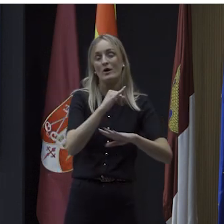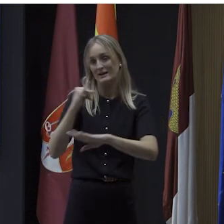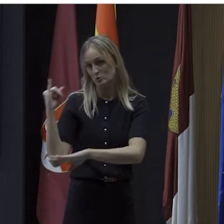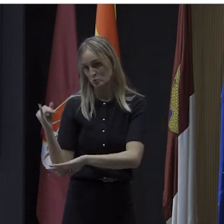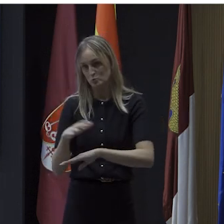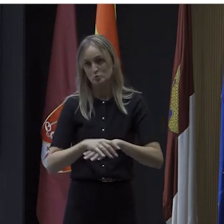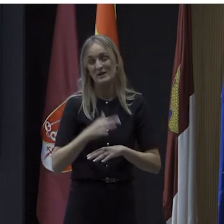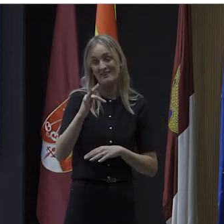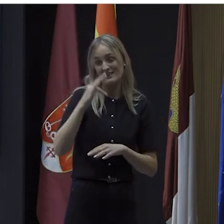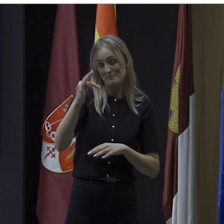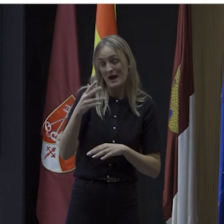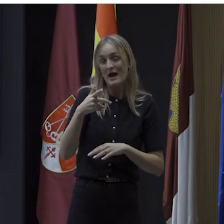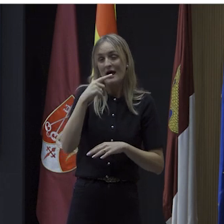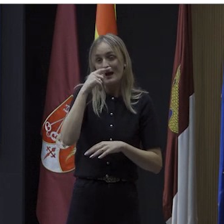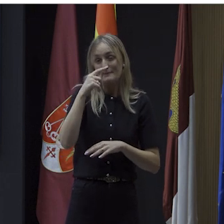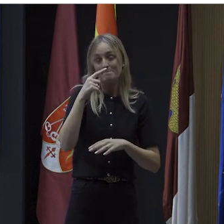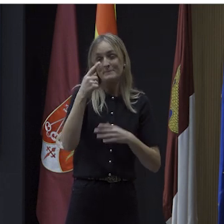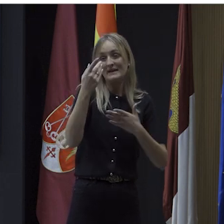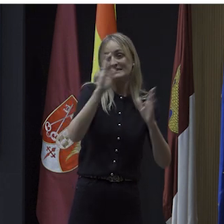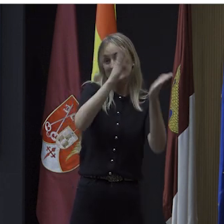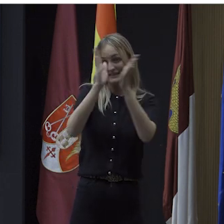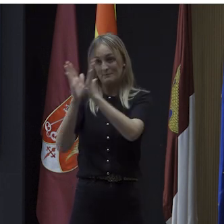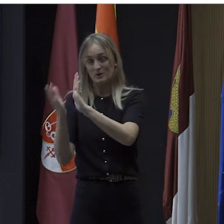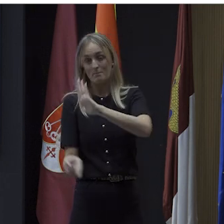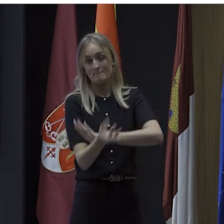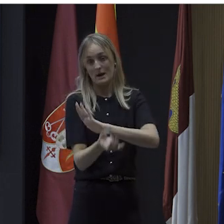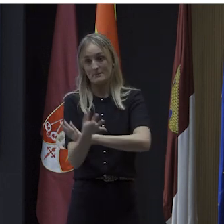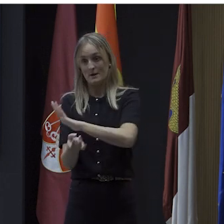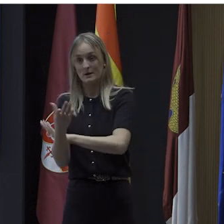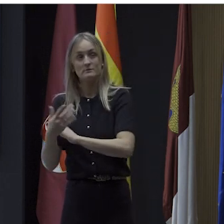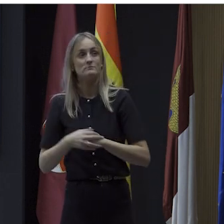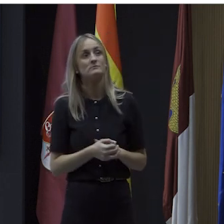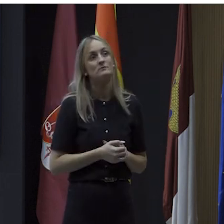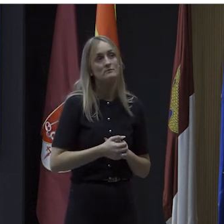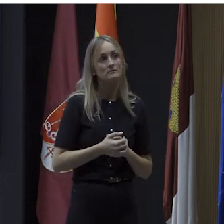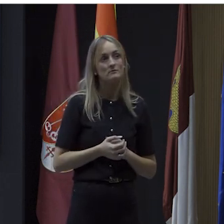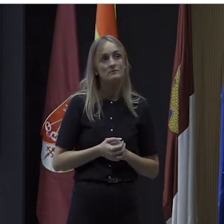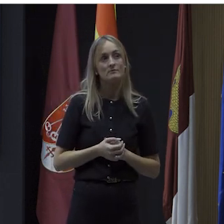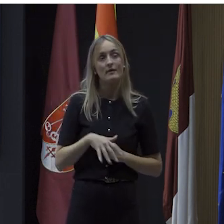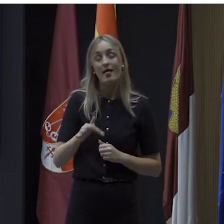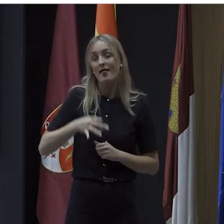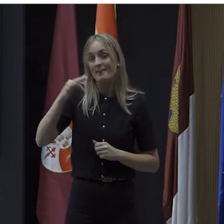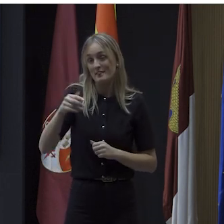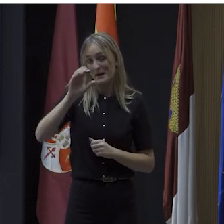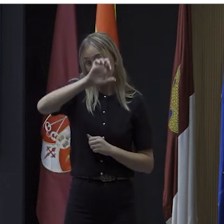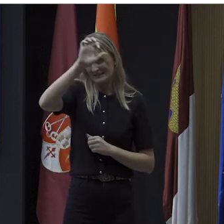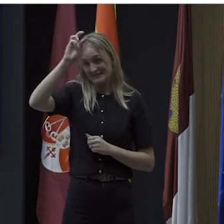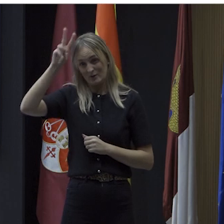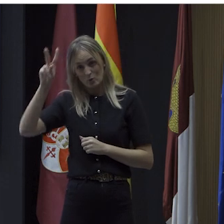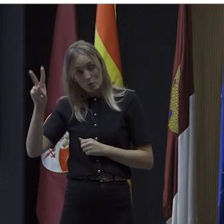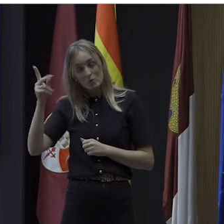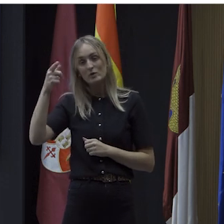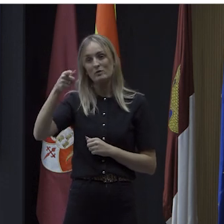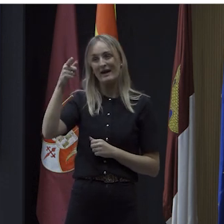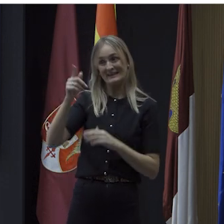para todo esto, entonces hay que orientar todos los esfuerzos de la industria en ese sentido. Incluso en Estados Unidos había áreas geográficas,